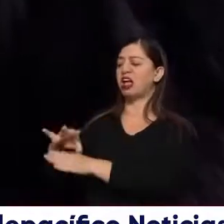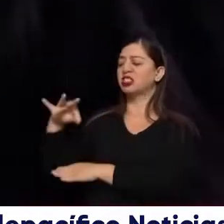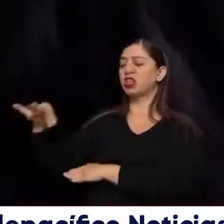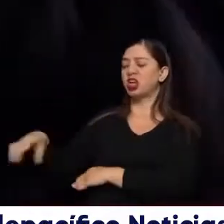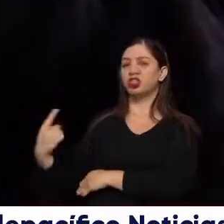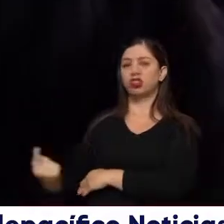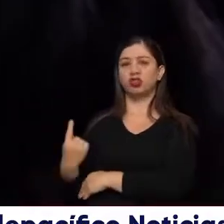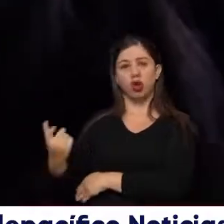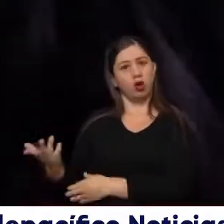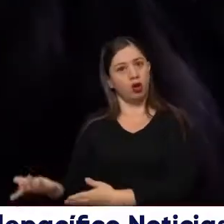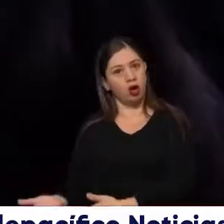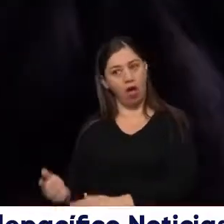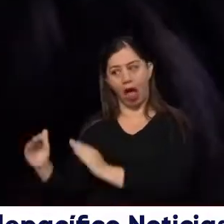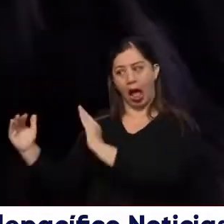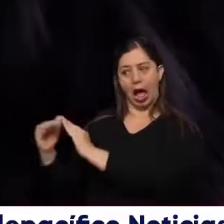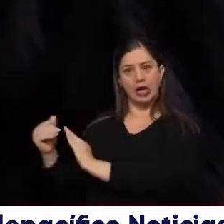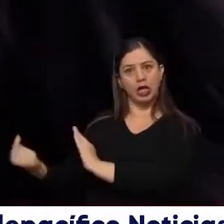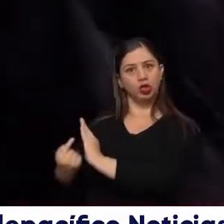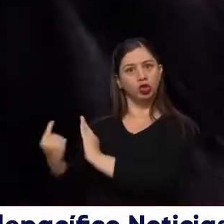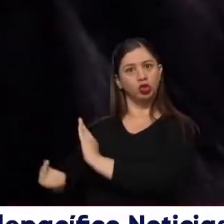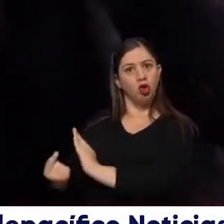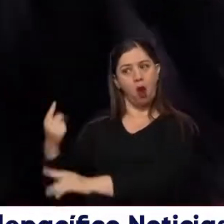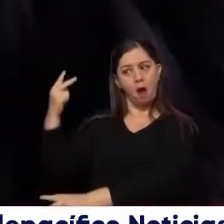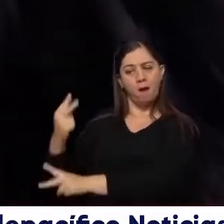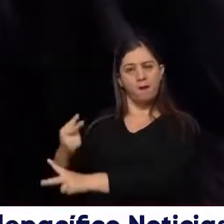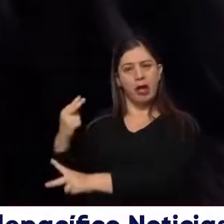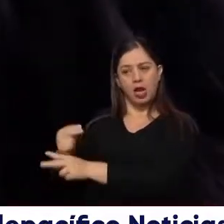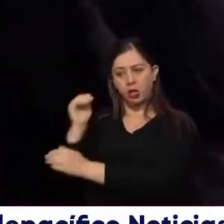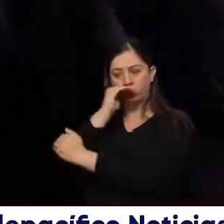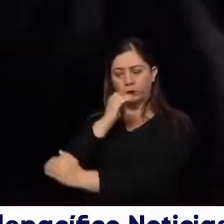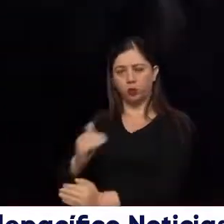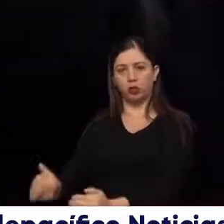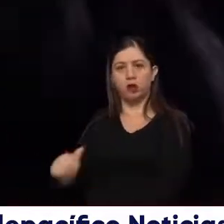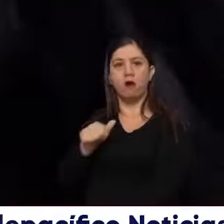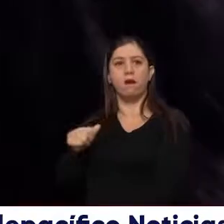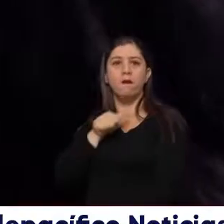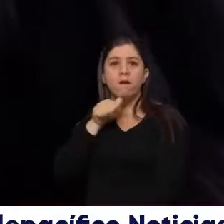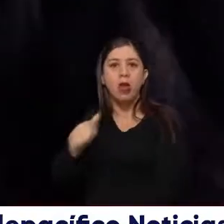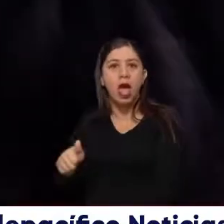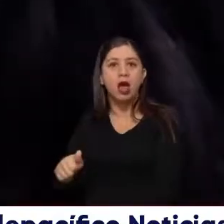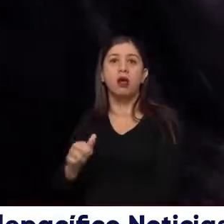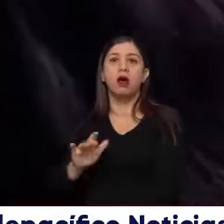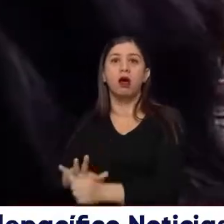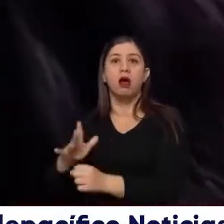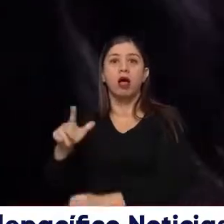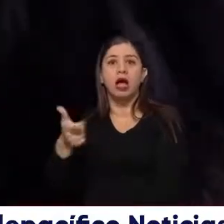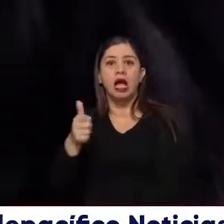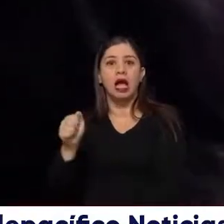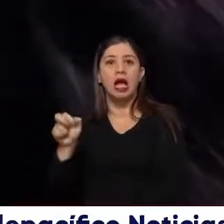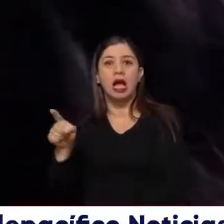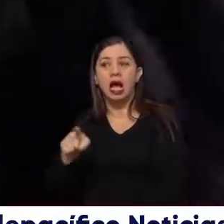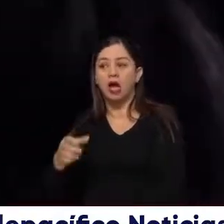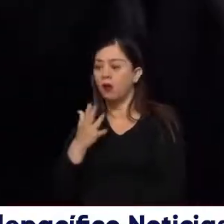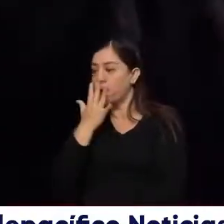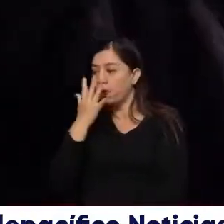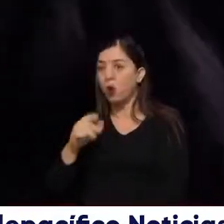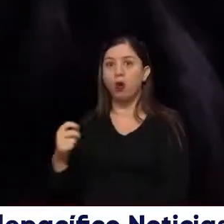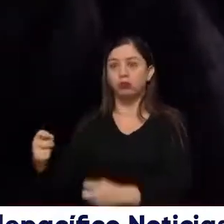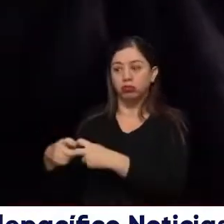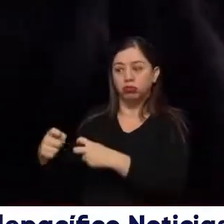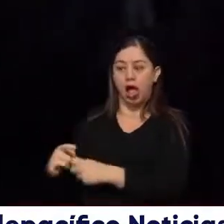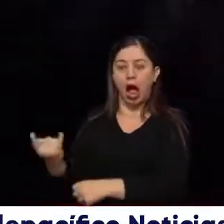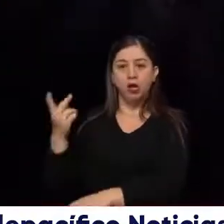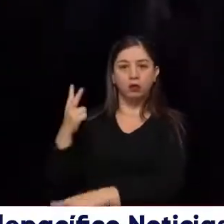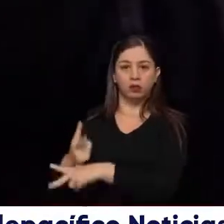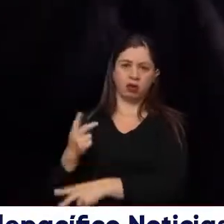es que en la casa tienen hasta más peligro, porque ahí puede haber fuga de gas, algo con la luz, algo, pues, y es